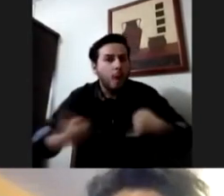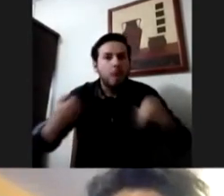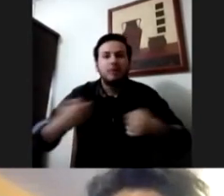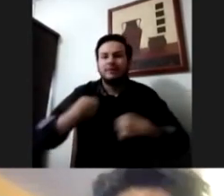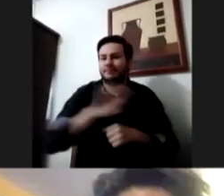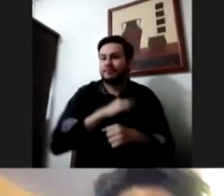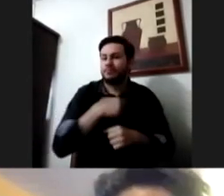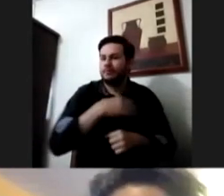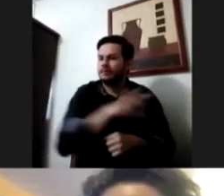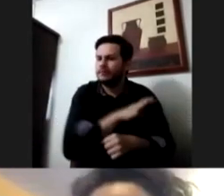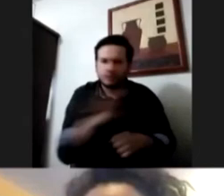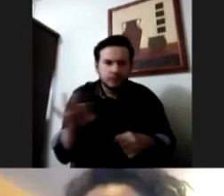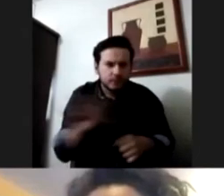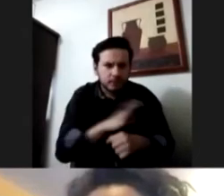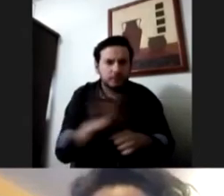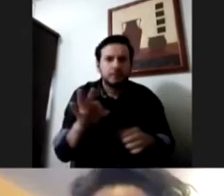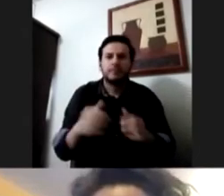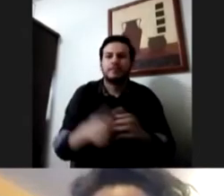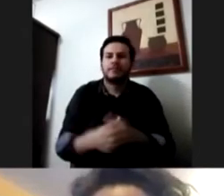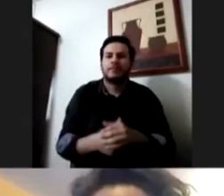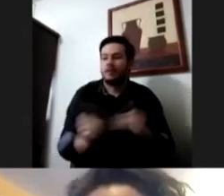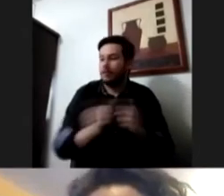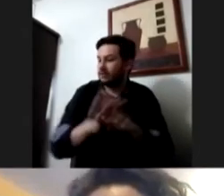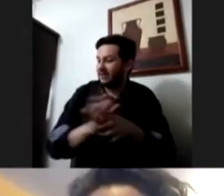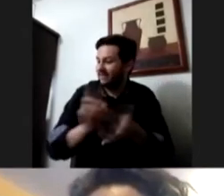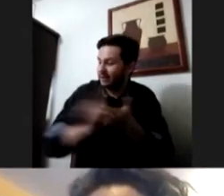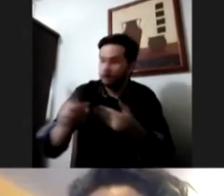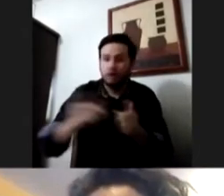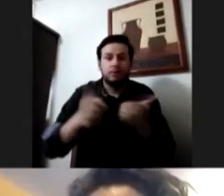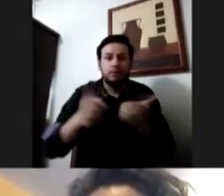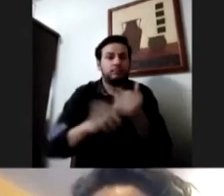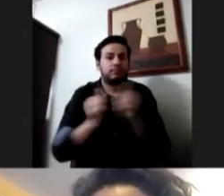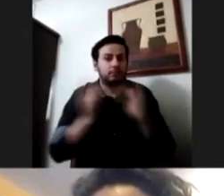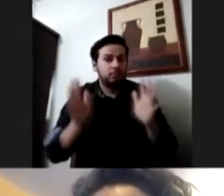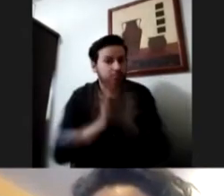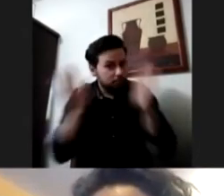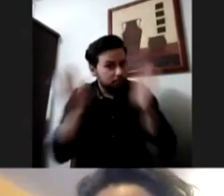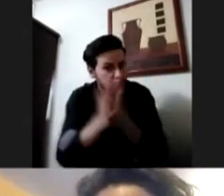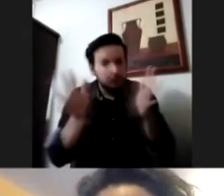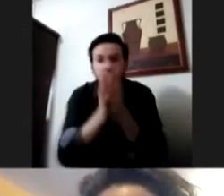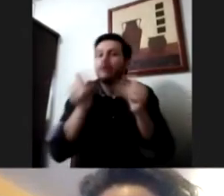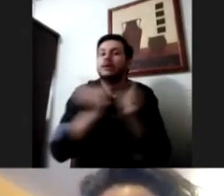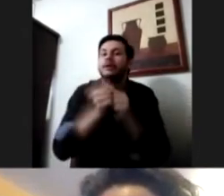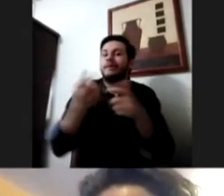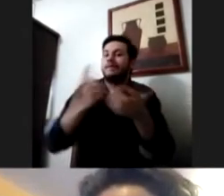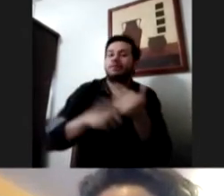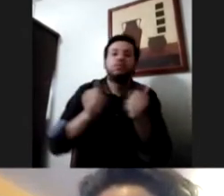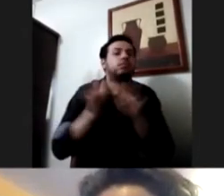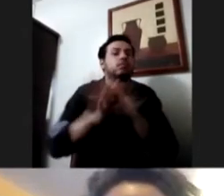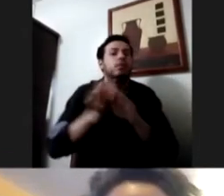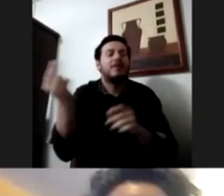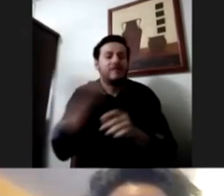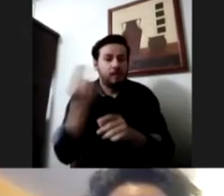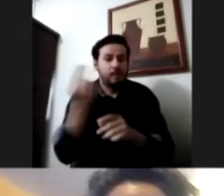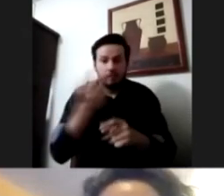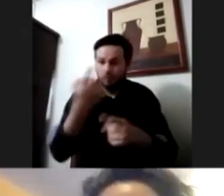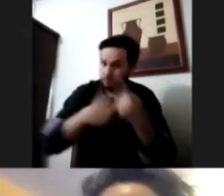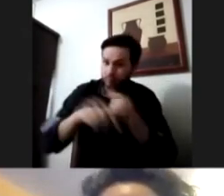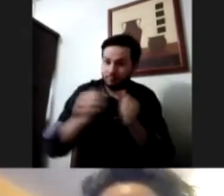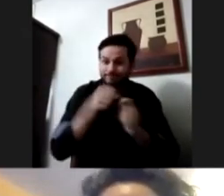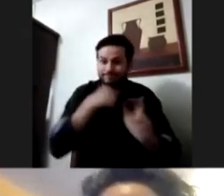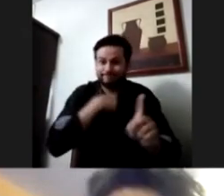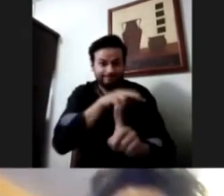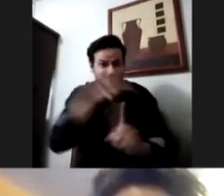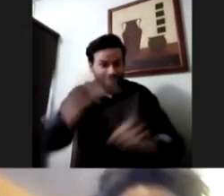también contribuir a la exigencia de su derecho a la participación y también a la necesidad y la importancia de que sus perspectivas